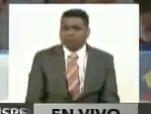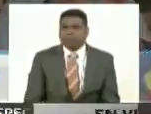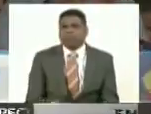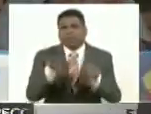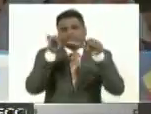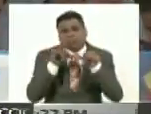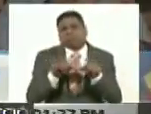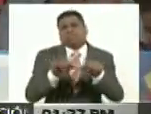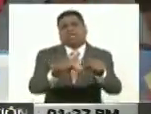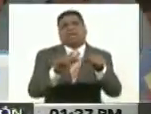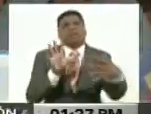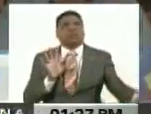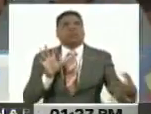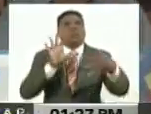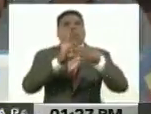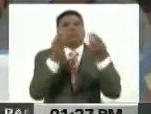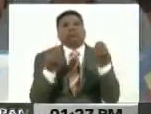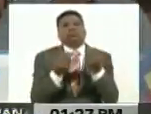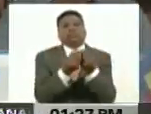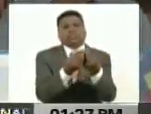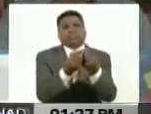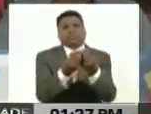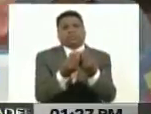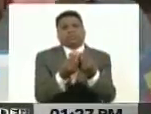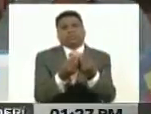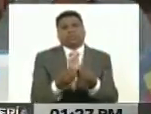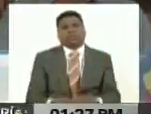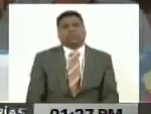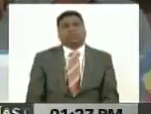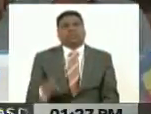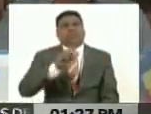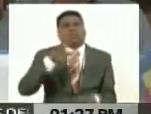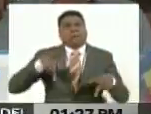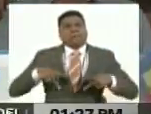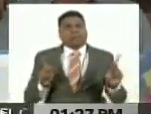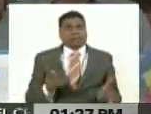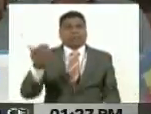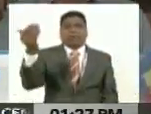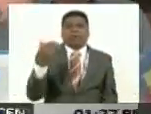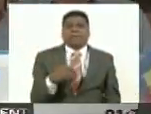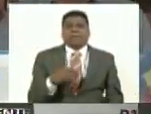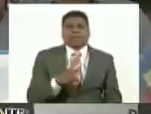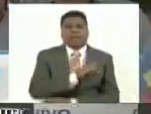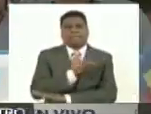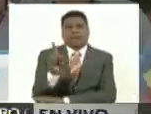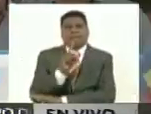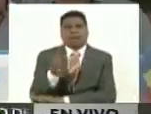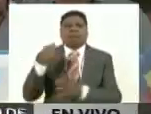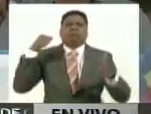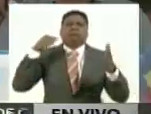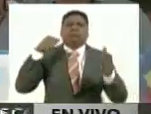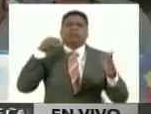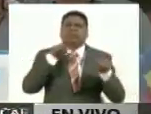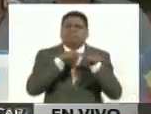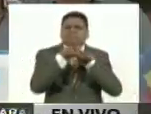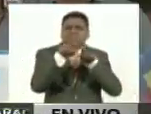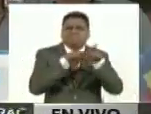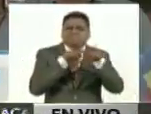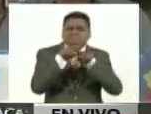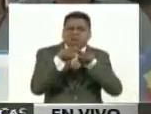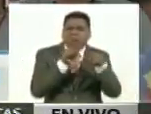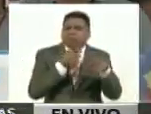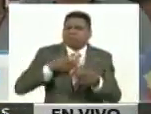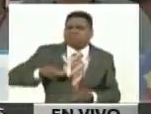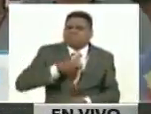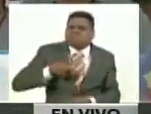Mantengámonos cada día más unidos. No permitan que venga alguien a darle casquillo. No permitan